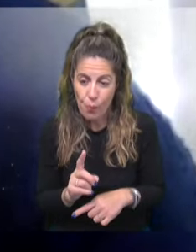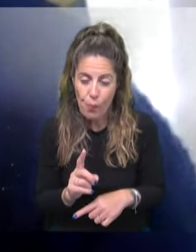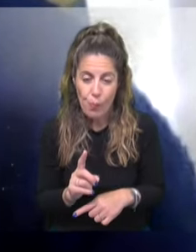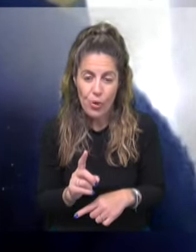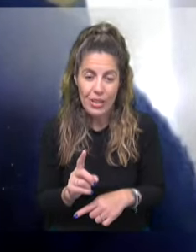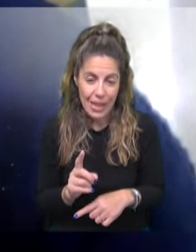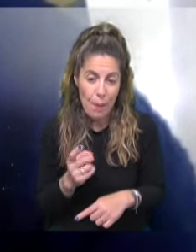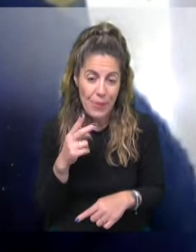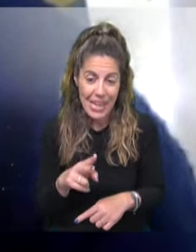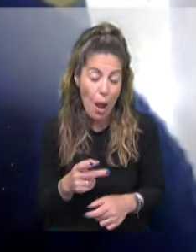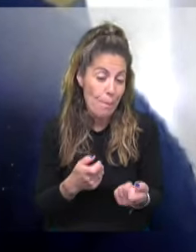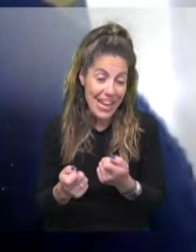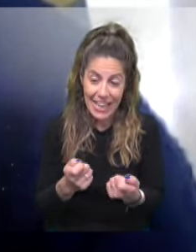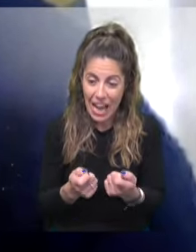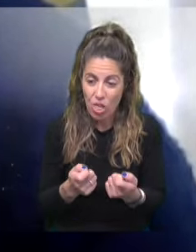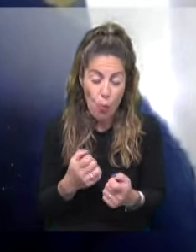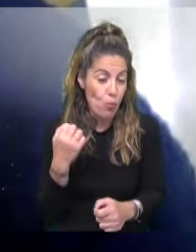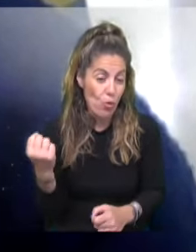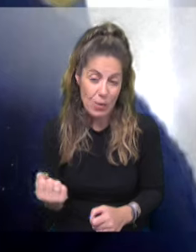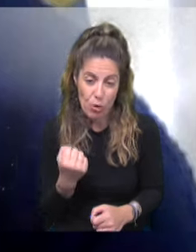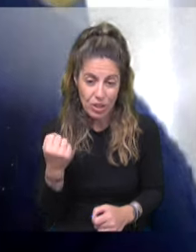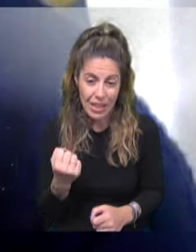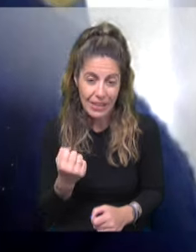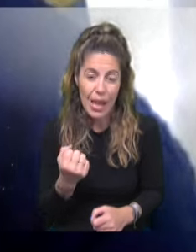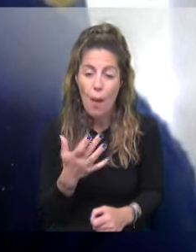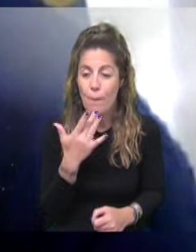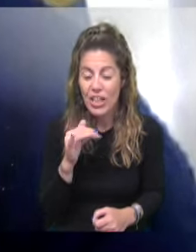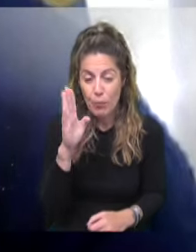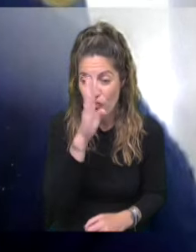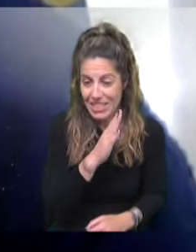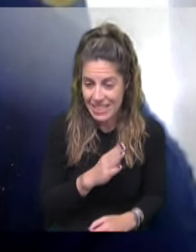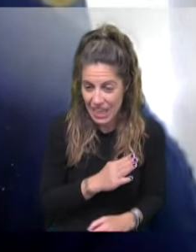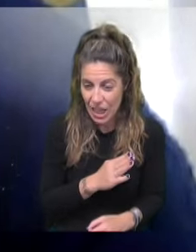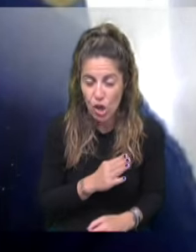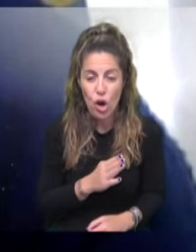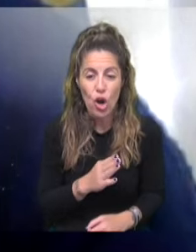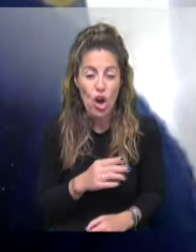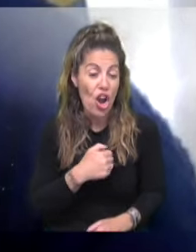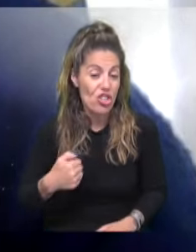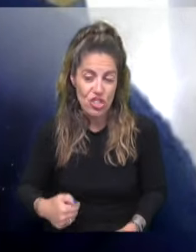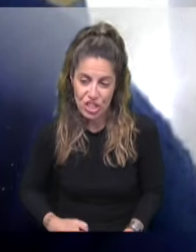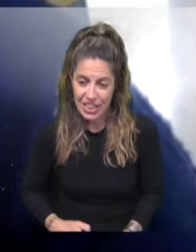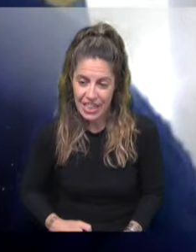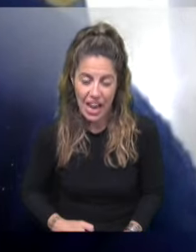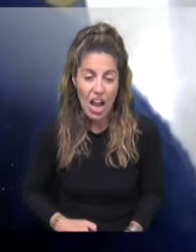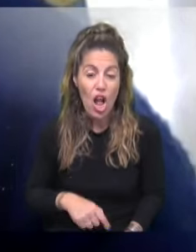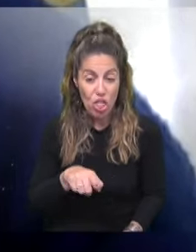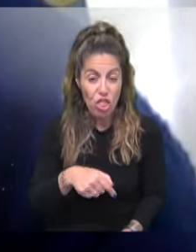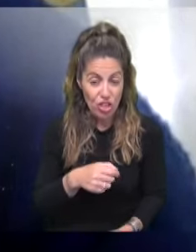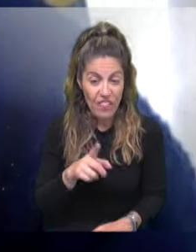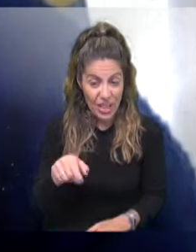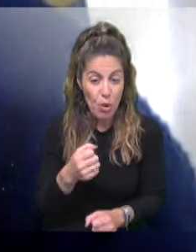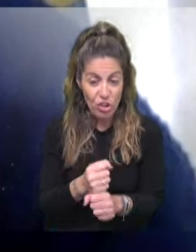Fijate hay mercados que son muy importantes como es el mercado brasilero el mercado de China donde venimos trabajando por